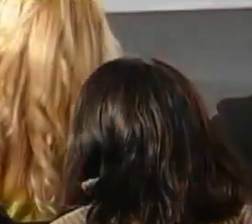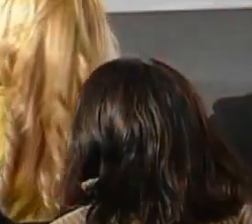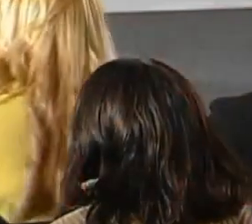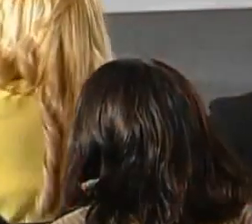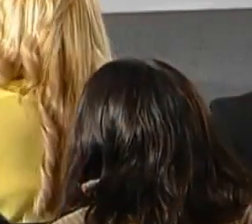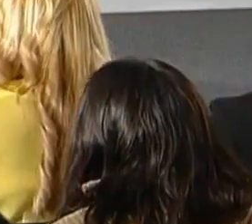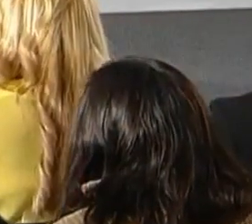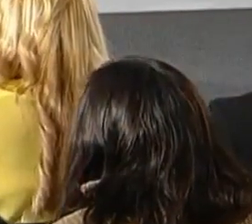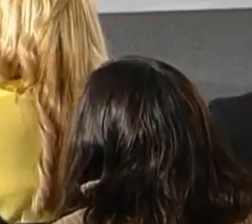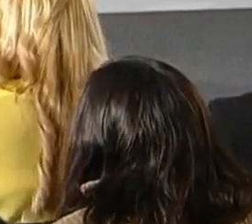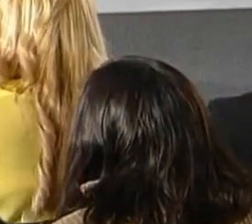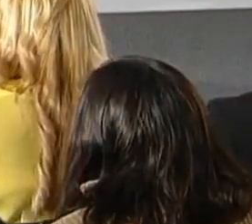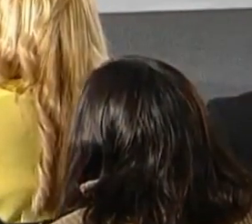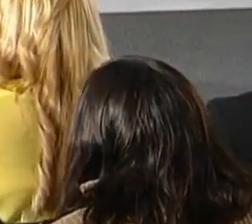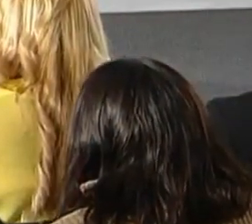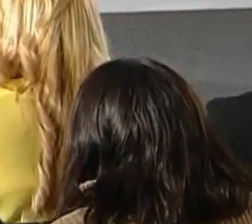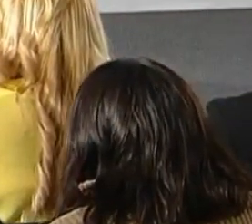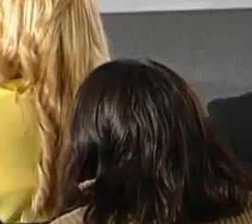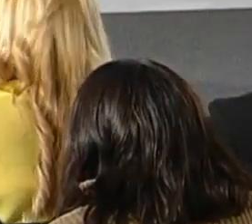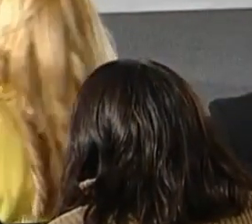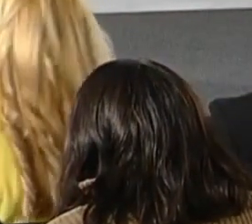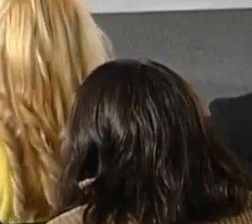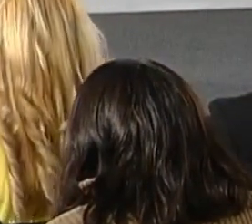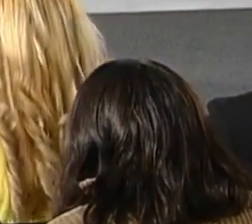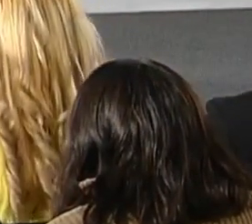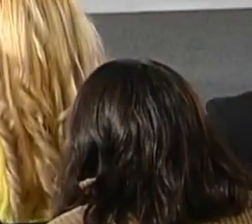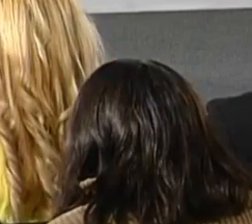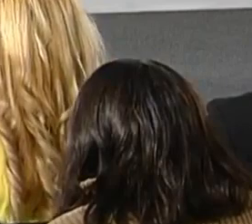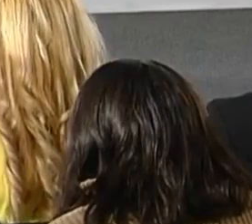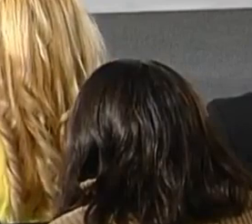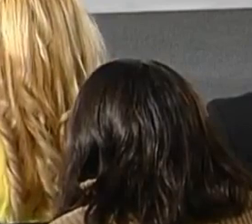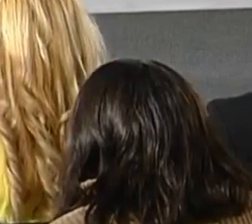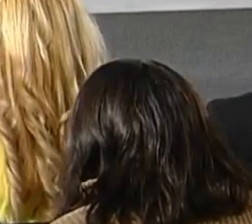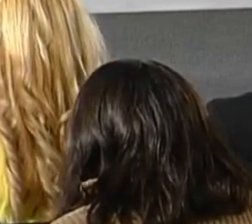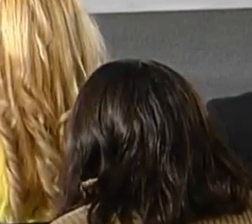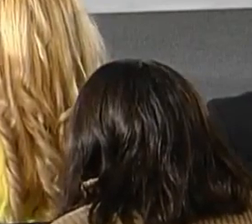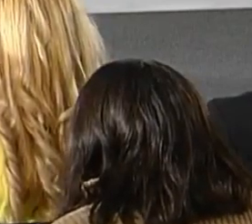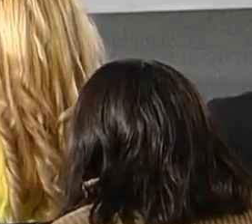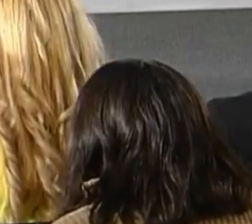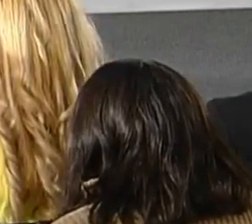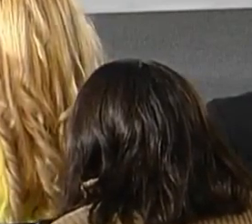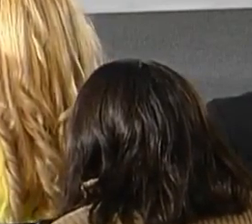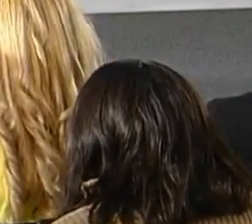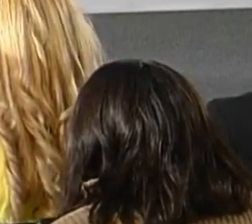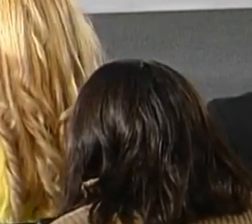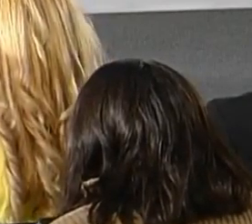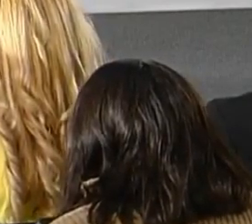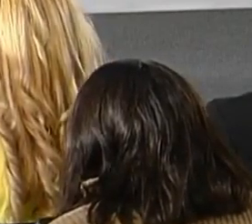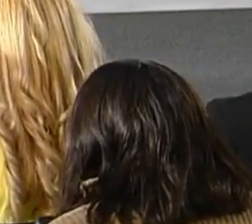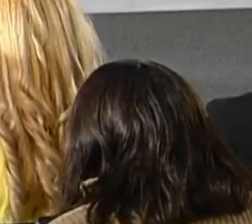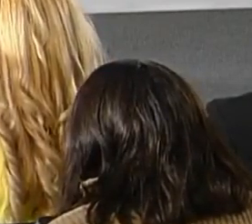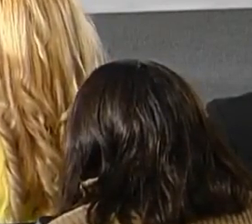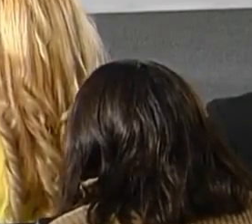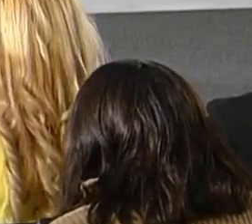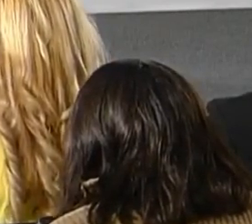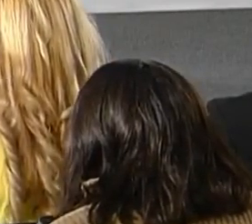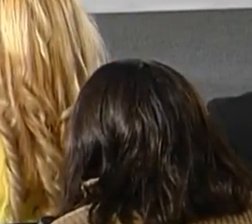respeto otecas y vean qué publicaron los periódicos al día